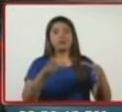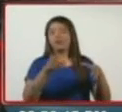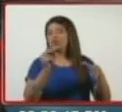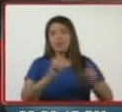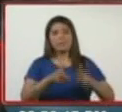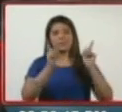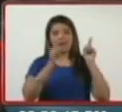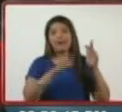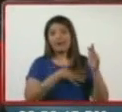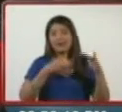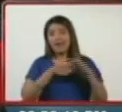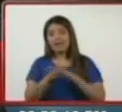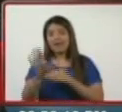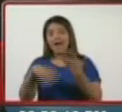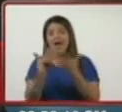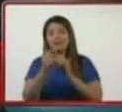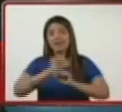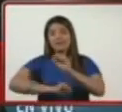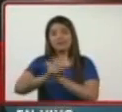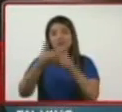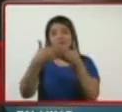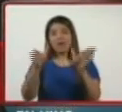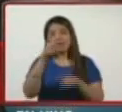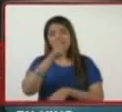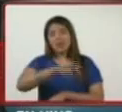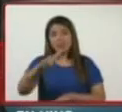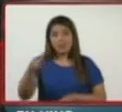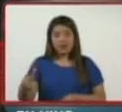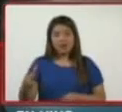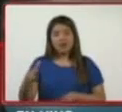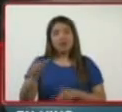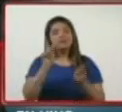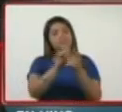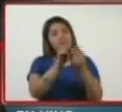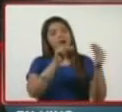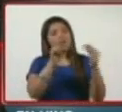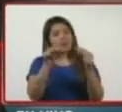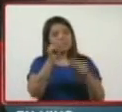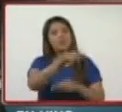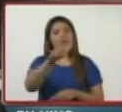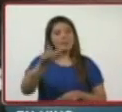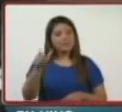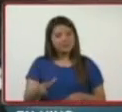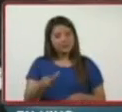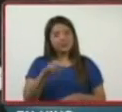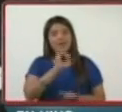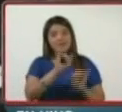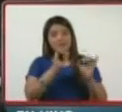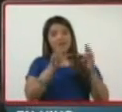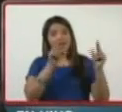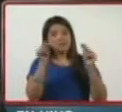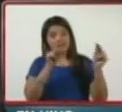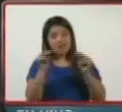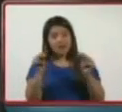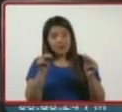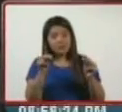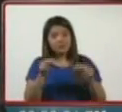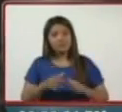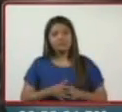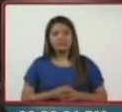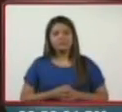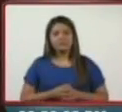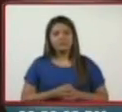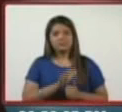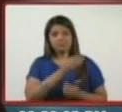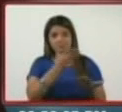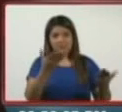ir hasta la Defensoría del Pueblo. Entramos en diálogos con los representantes. Allí en ese diálogo, bueno, ellos